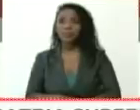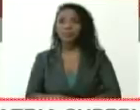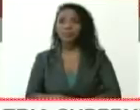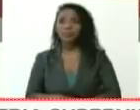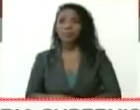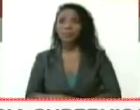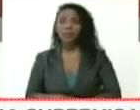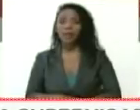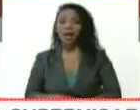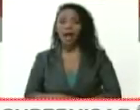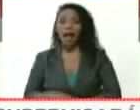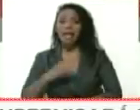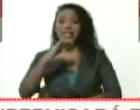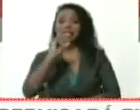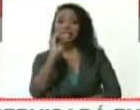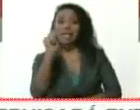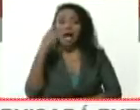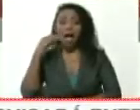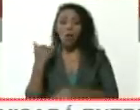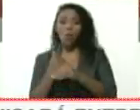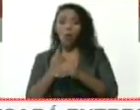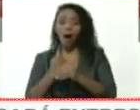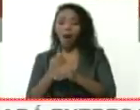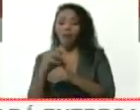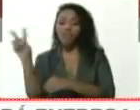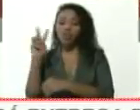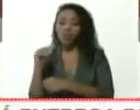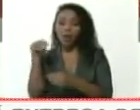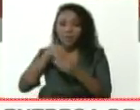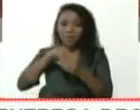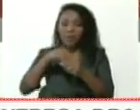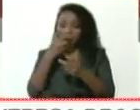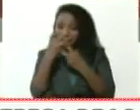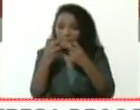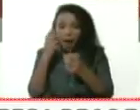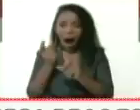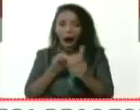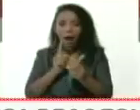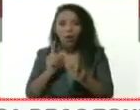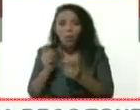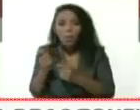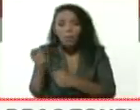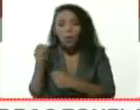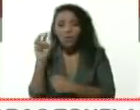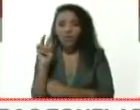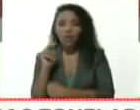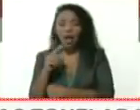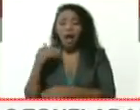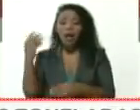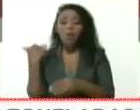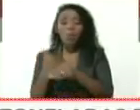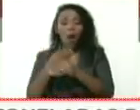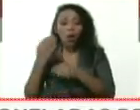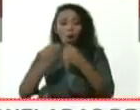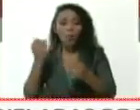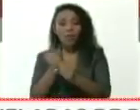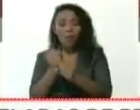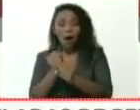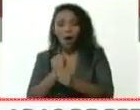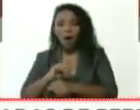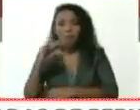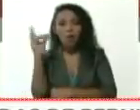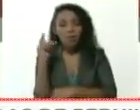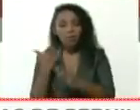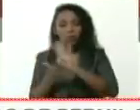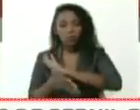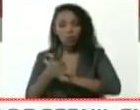actuó para el golpe en Bolivia. La CIA se reunió con los agregados militares venezolanos, hay algunos casos emblemáticos, y les